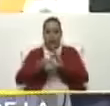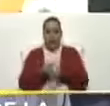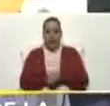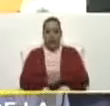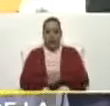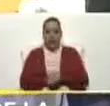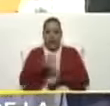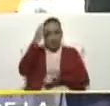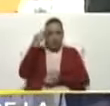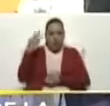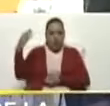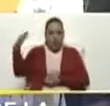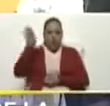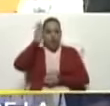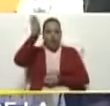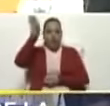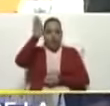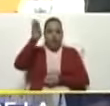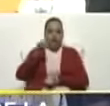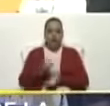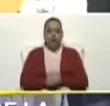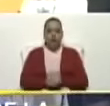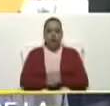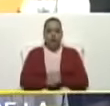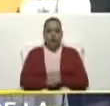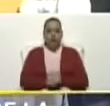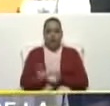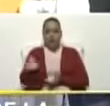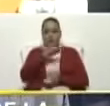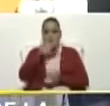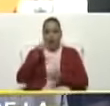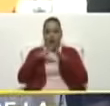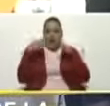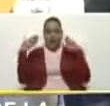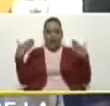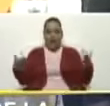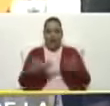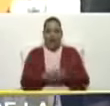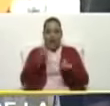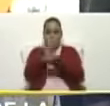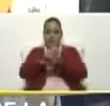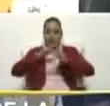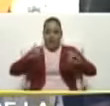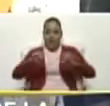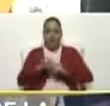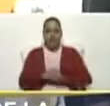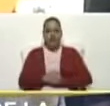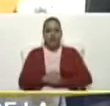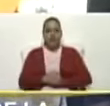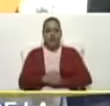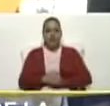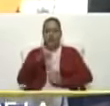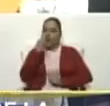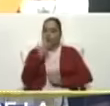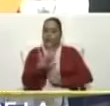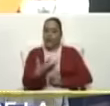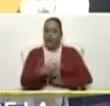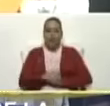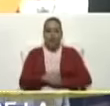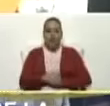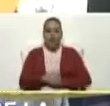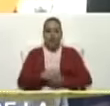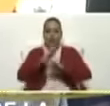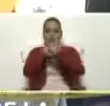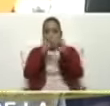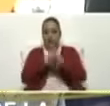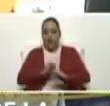y soñando con un futuro promisor y grande de independencia, de bienestar y de